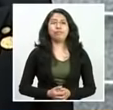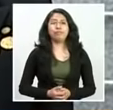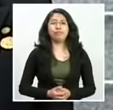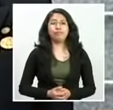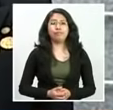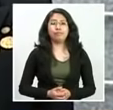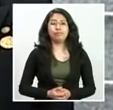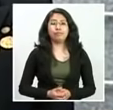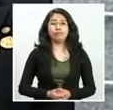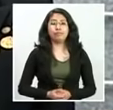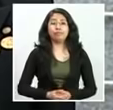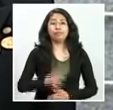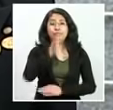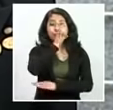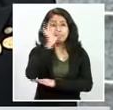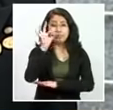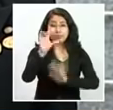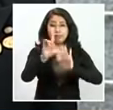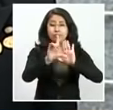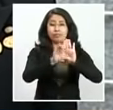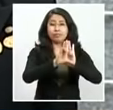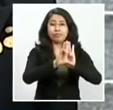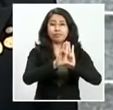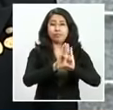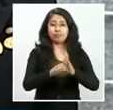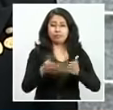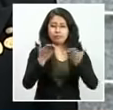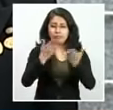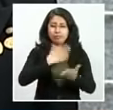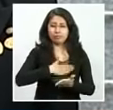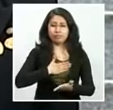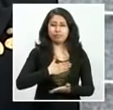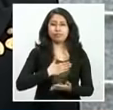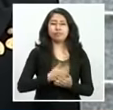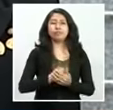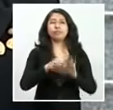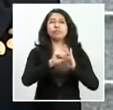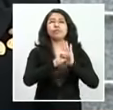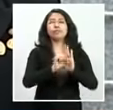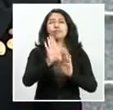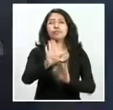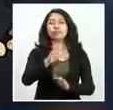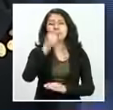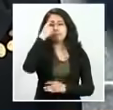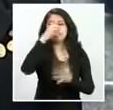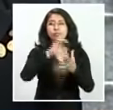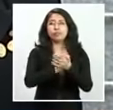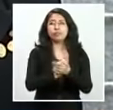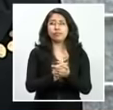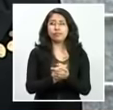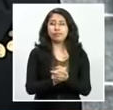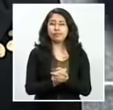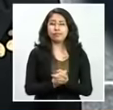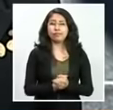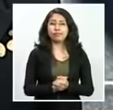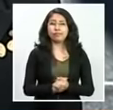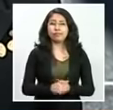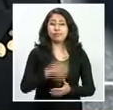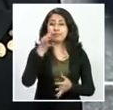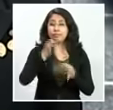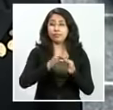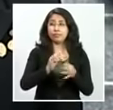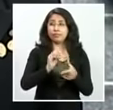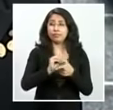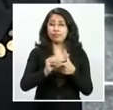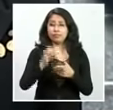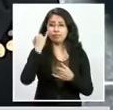Voy a proceder a tomar el juramento de ley. Sírvase a hacer la señal que represente su profesión de fe o